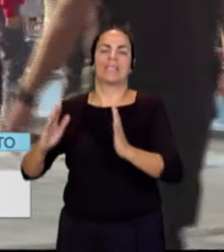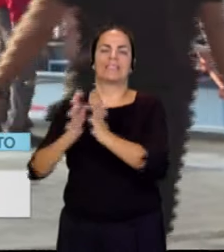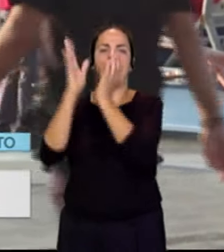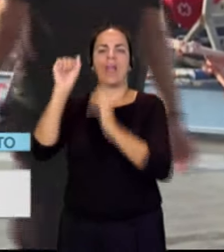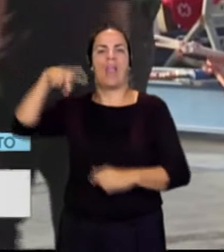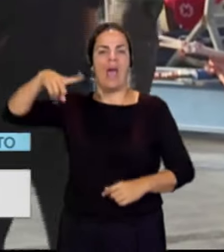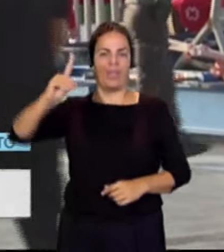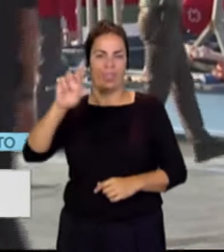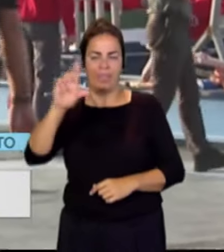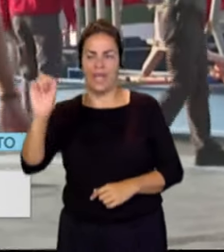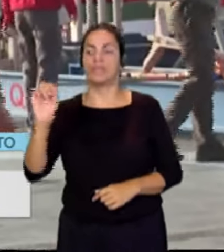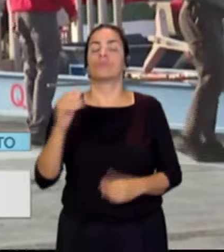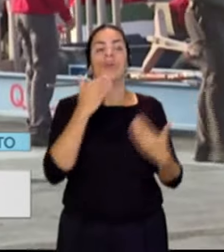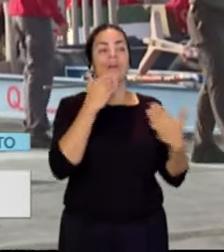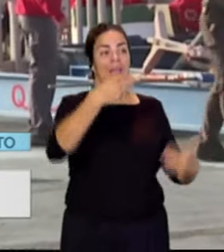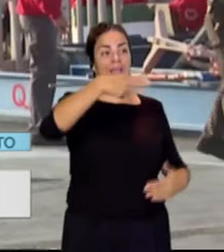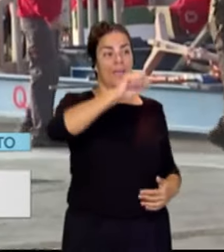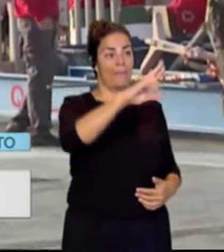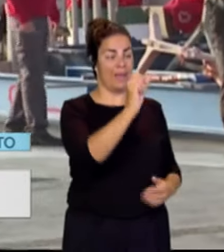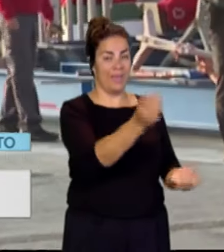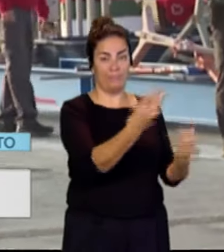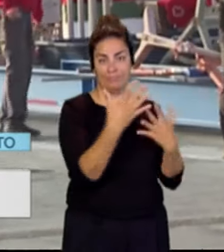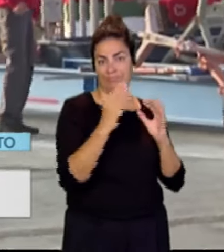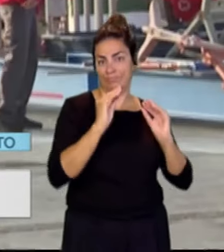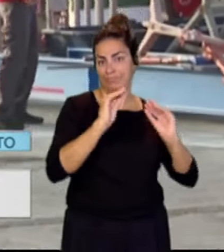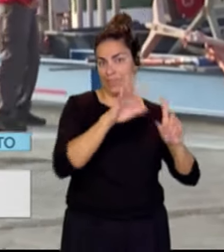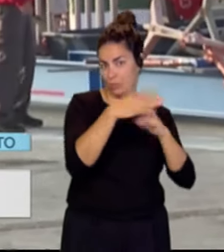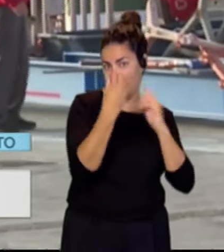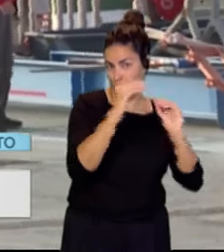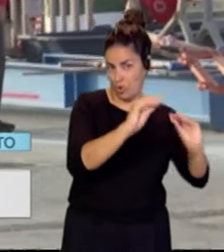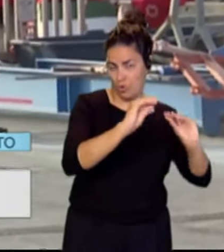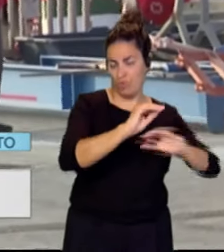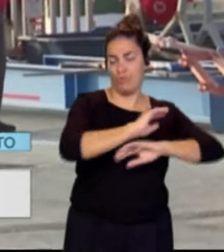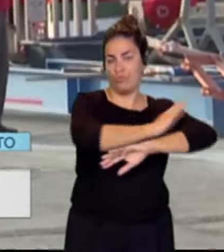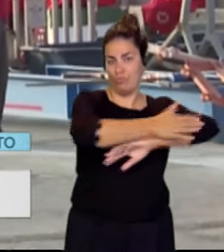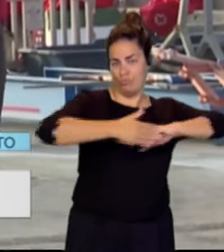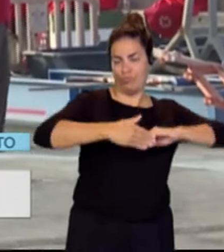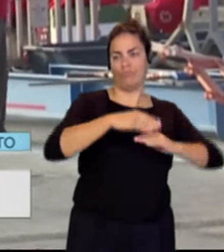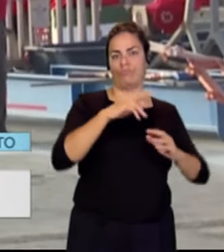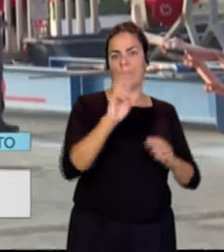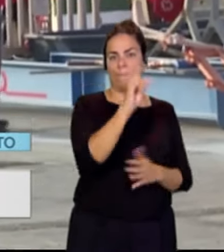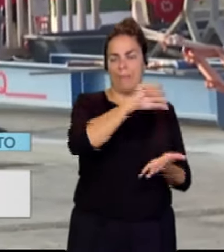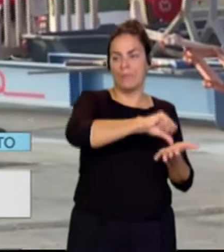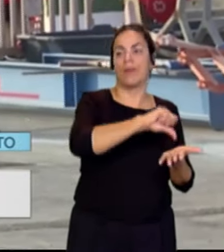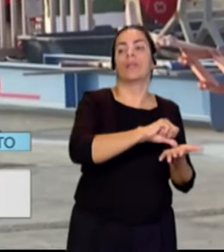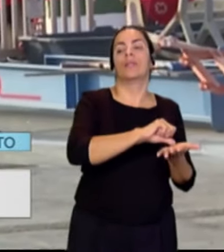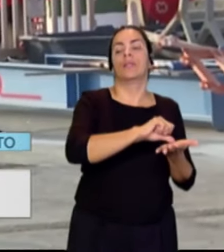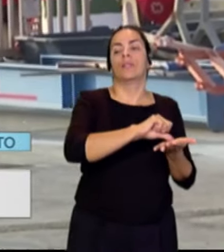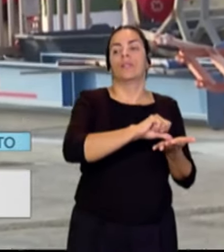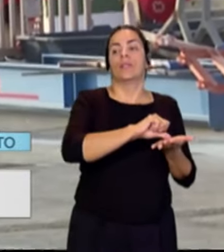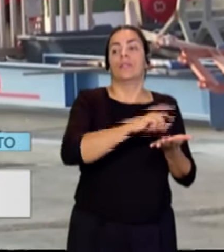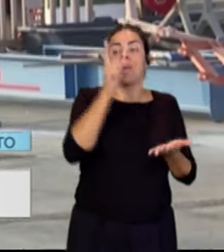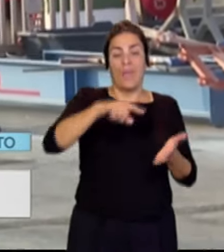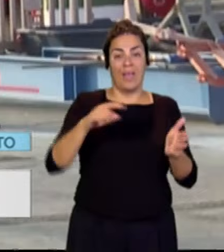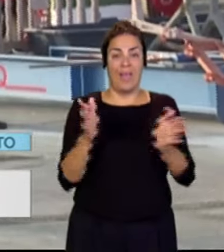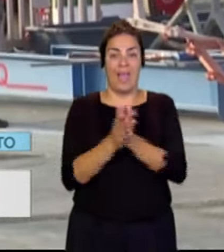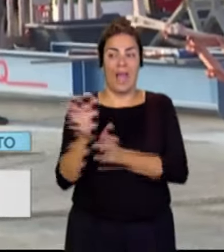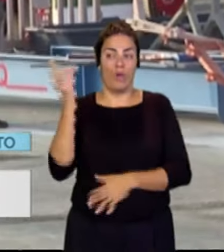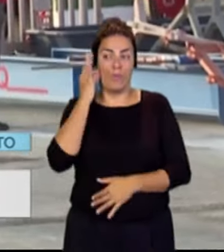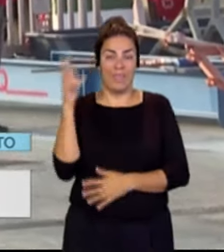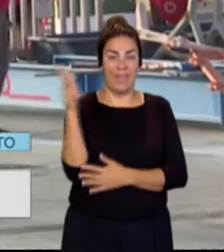María por contarnos lo que está ocurriendo allí en el puerto de laaca en el municipio de Valverde también a la compañera cámara si no me equivoco por